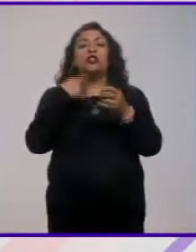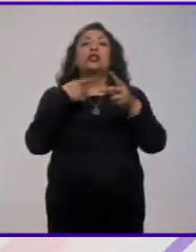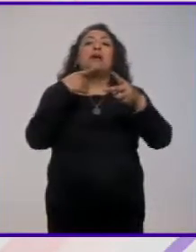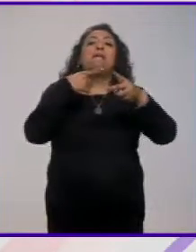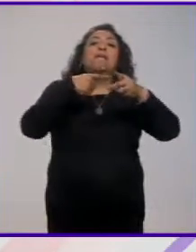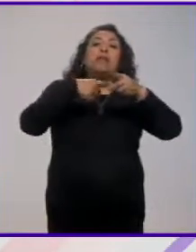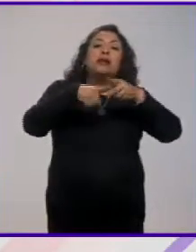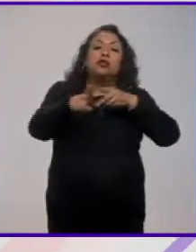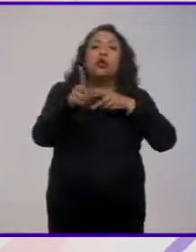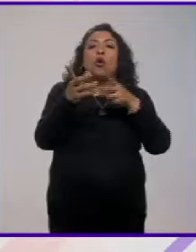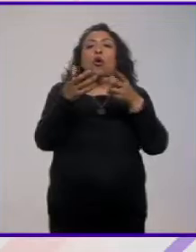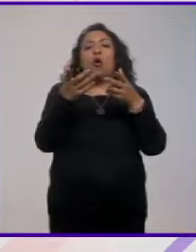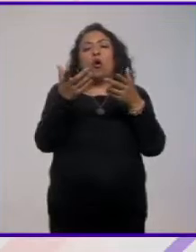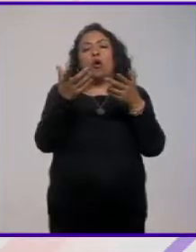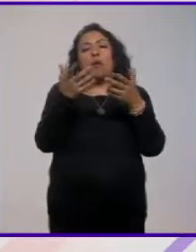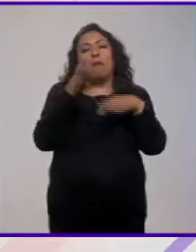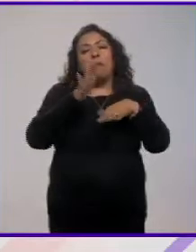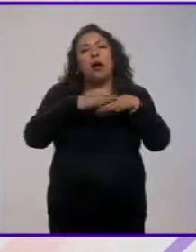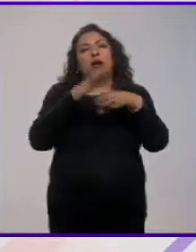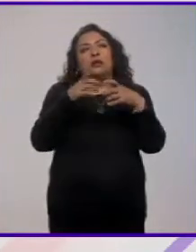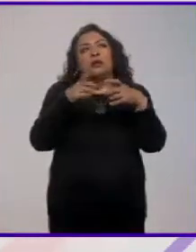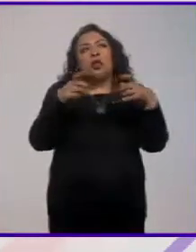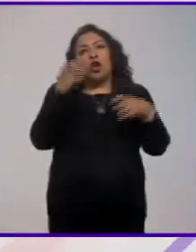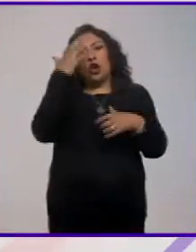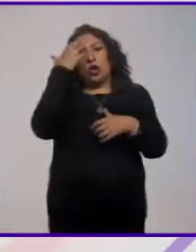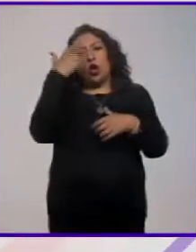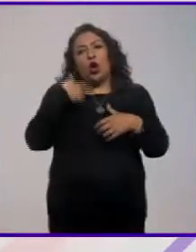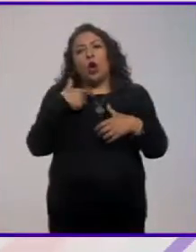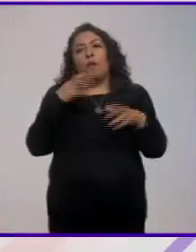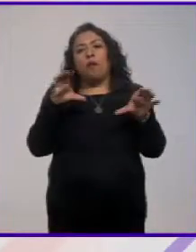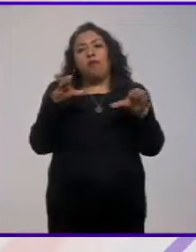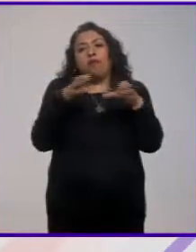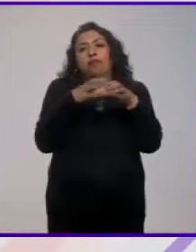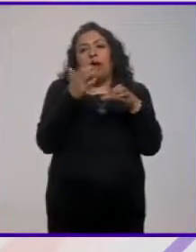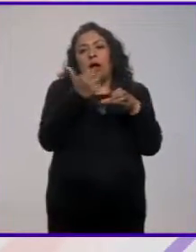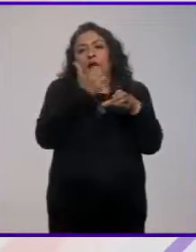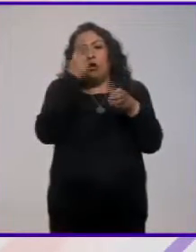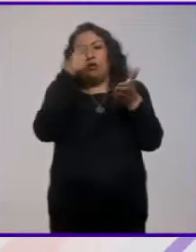a crecer lo que conocimos como el movimiento estudiantil de